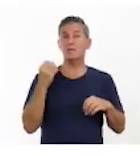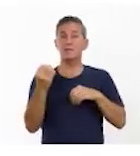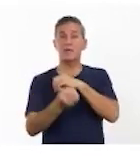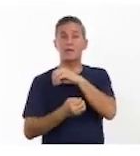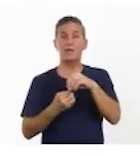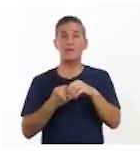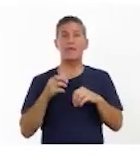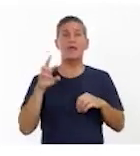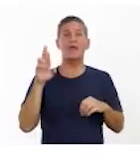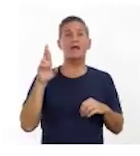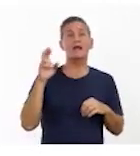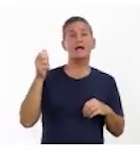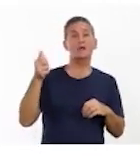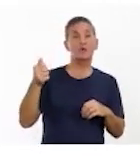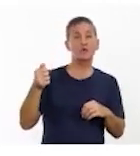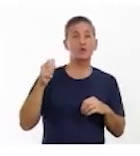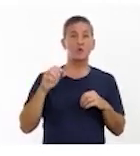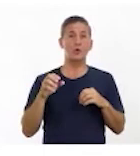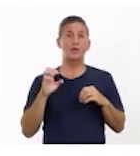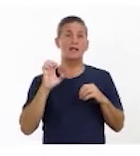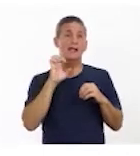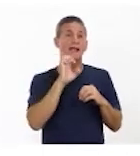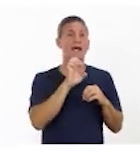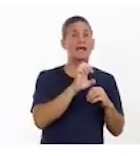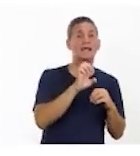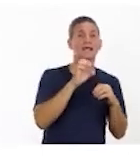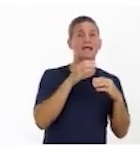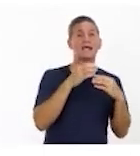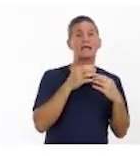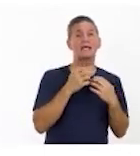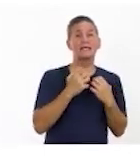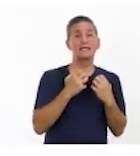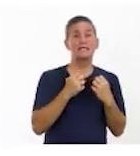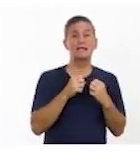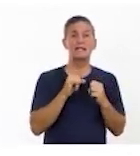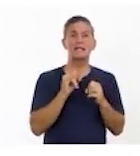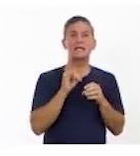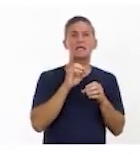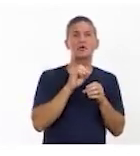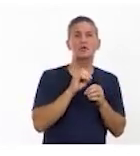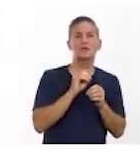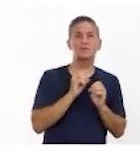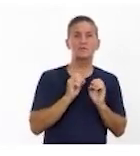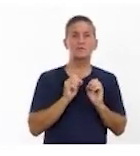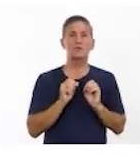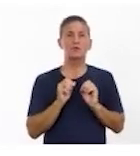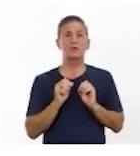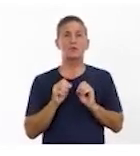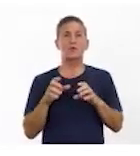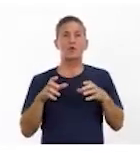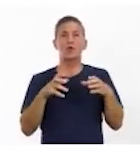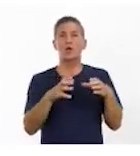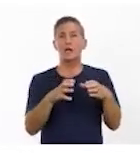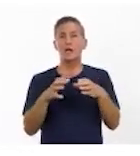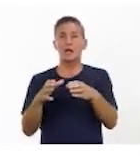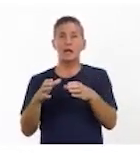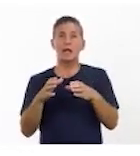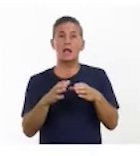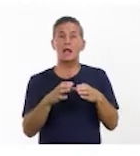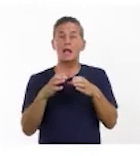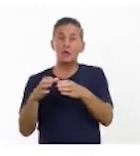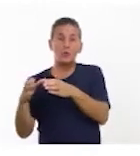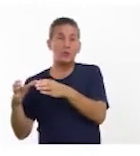la variación del radio atómico, la energía de ionización y la electronegatividad en los grupos